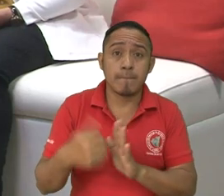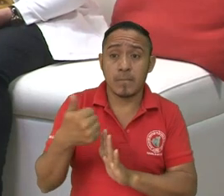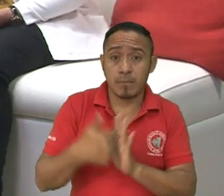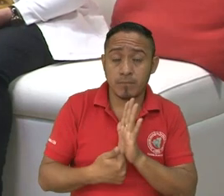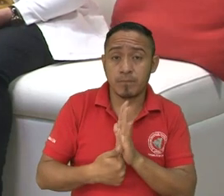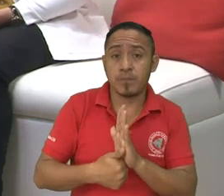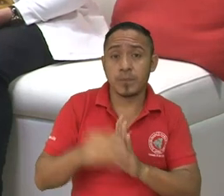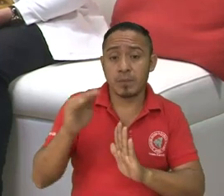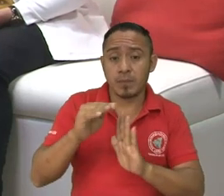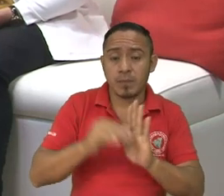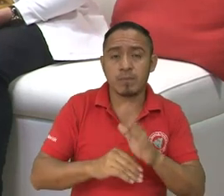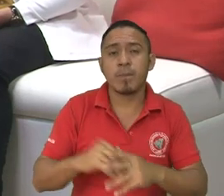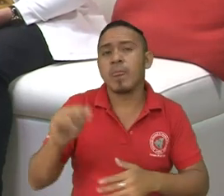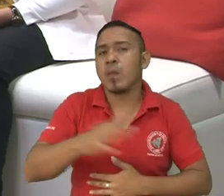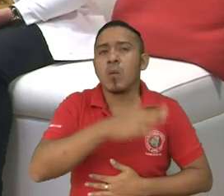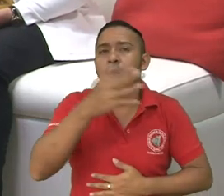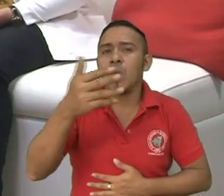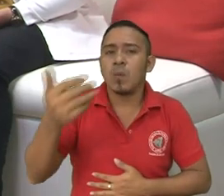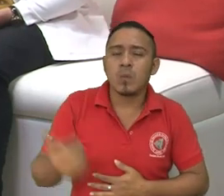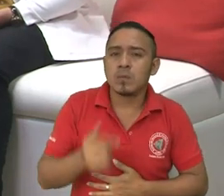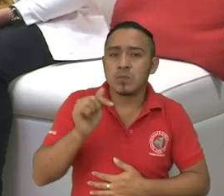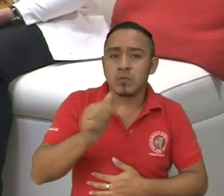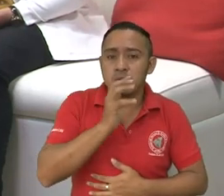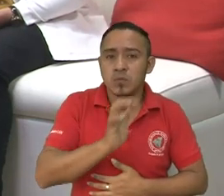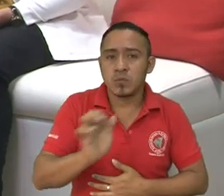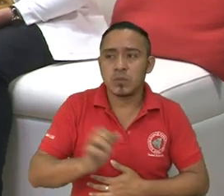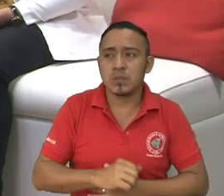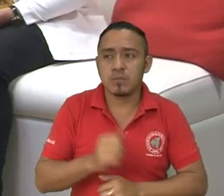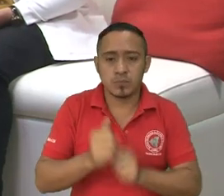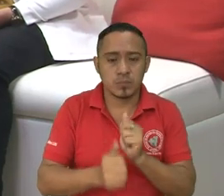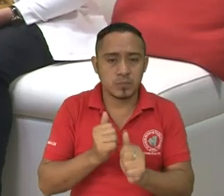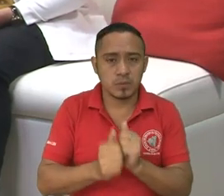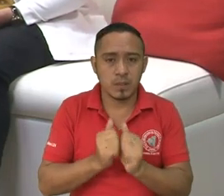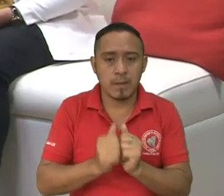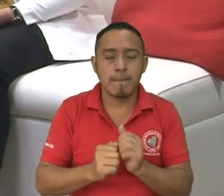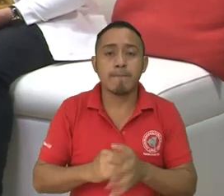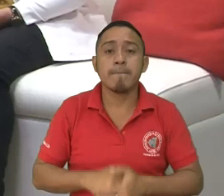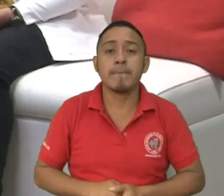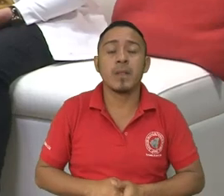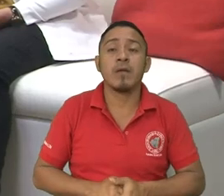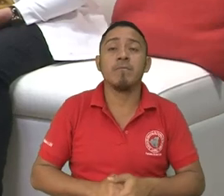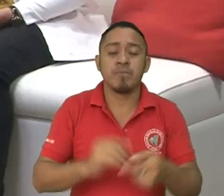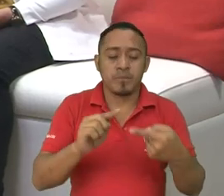autoestima baja. Pero ¿qué otras cosas nos indican que el niño afronta una autoestima negativa?